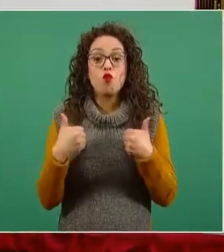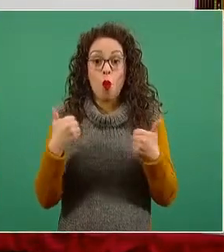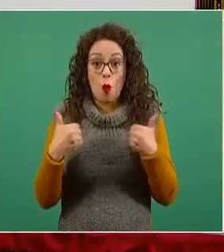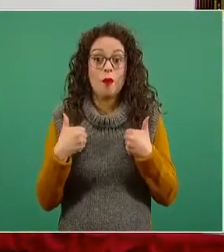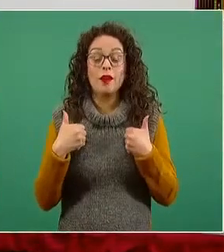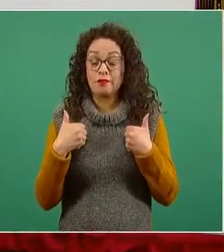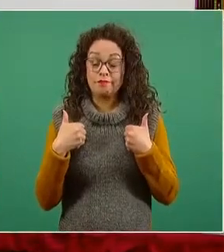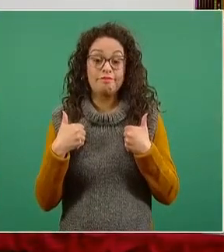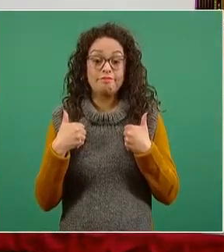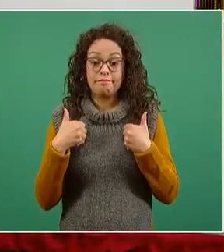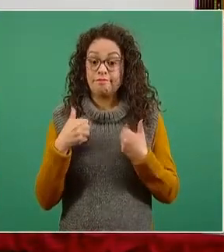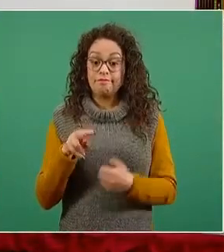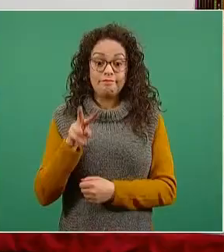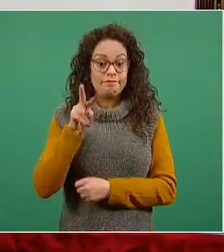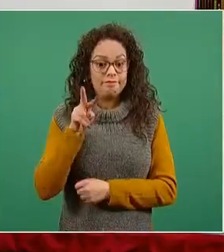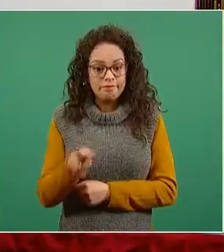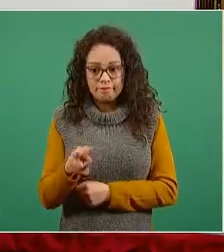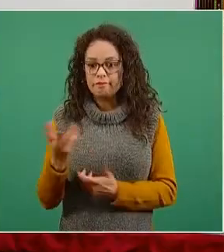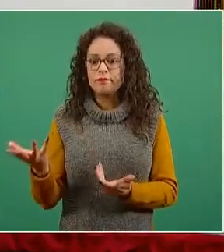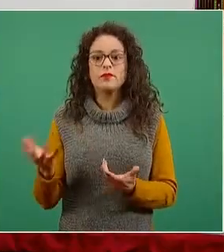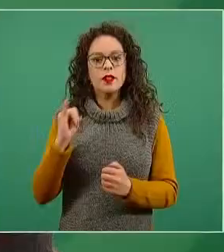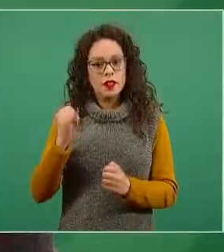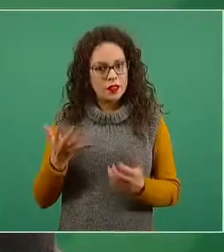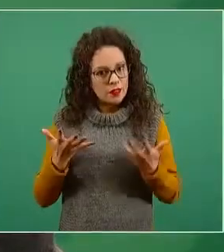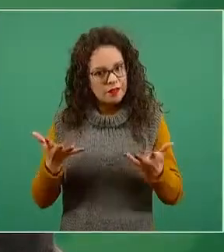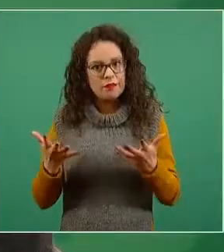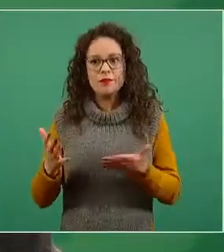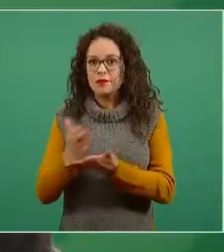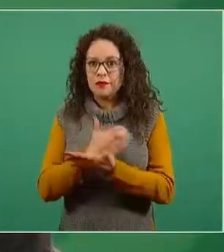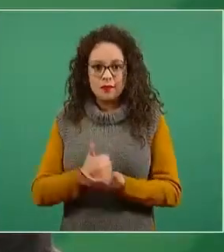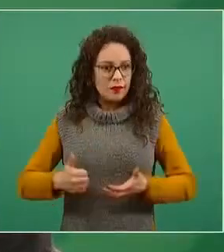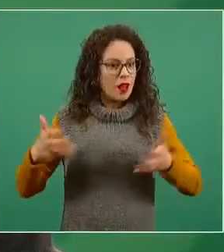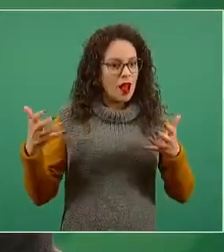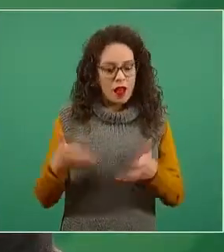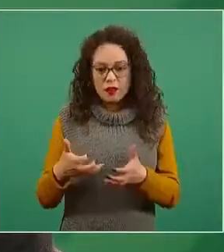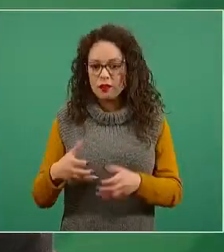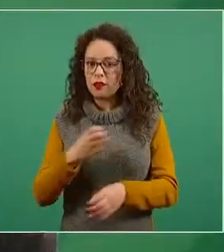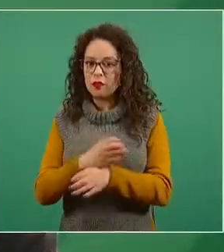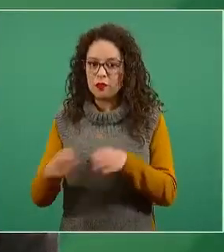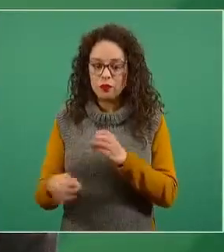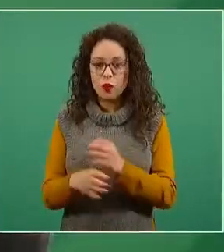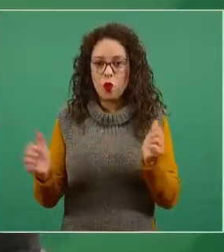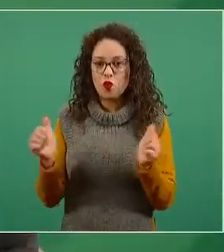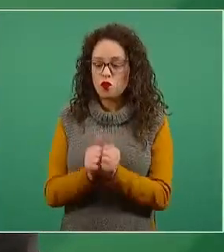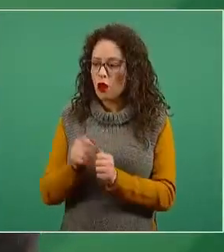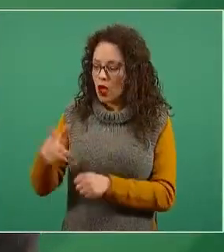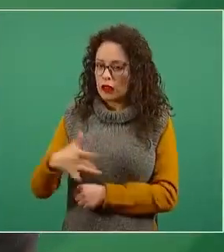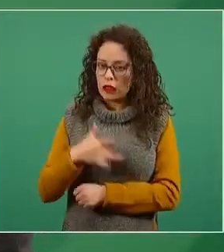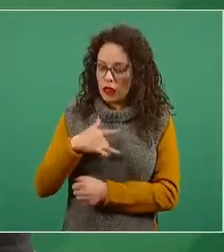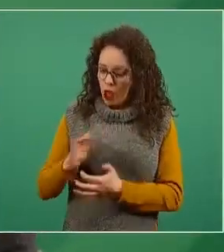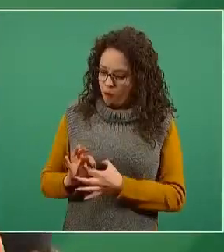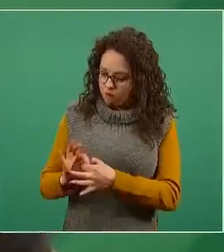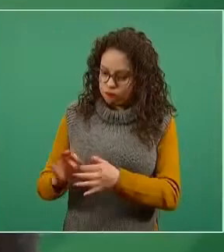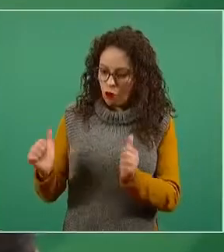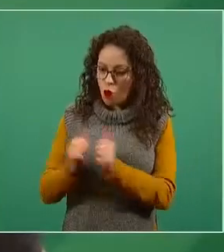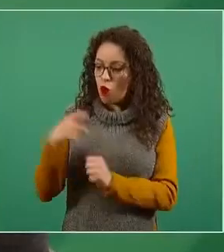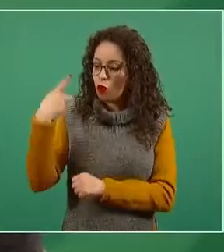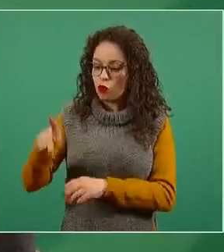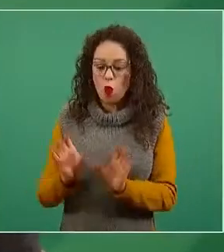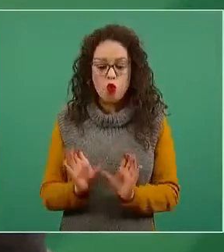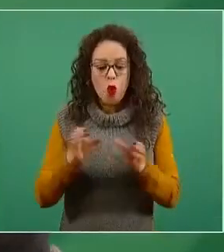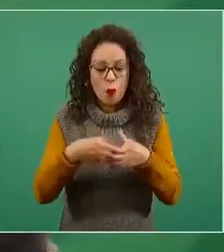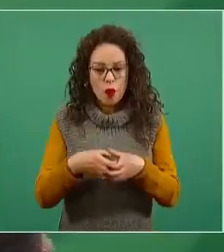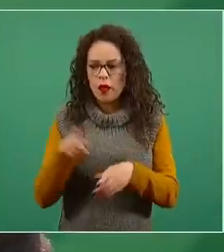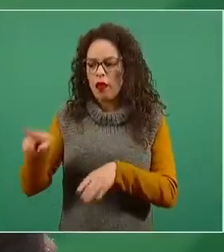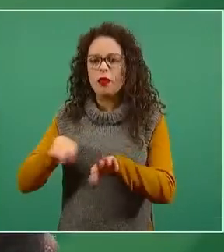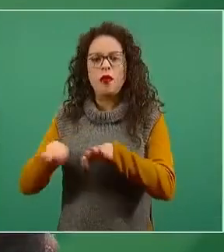entusiastas, sumamente proactivas, con un gran arraigo en sus propias comunidades. La mayoría trabajan en un